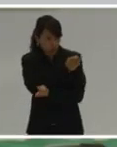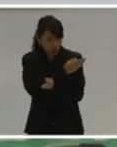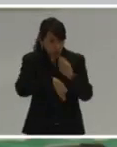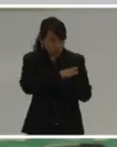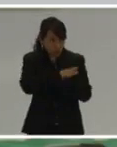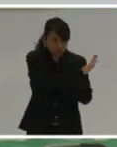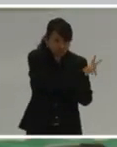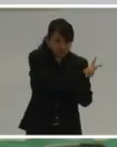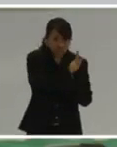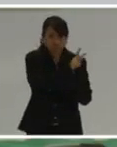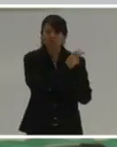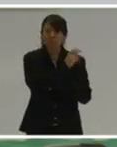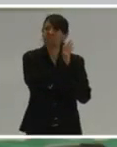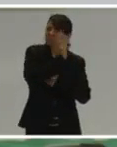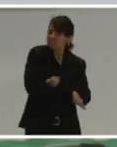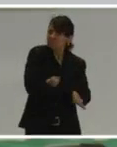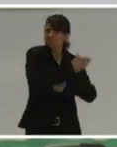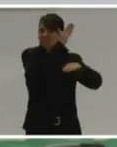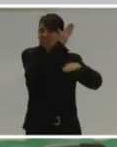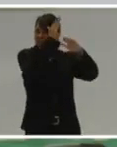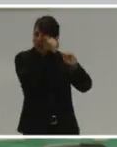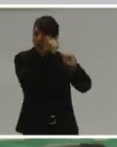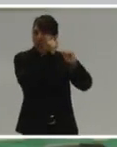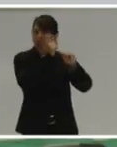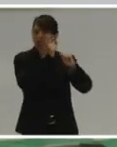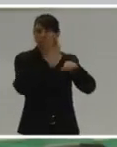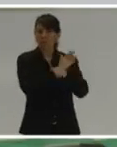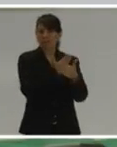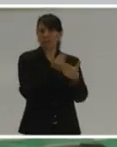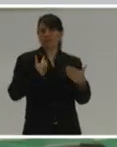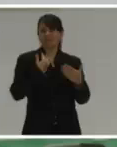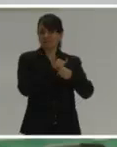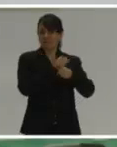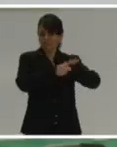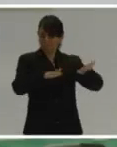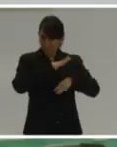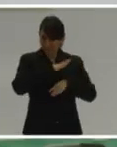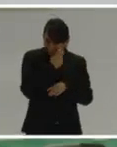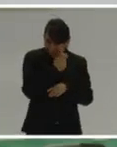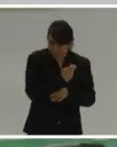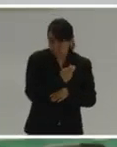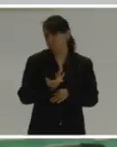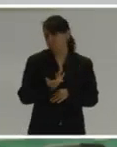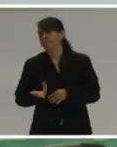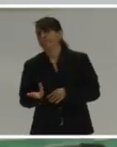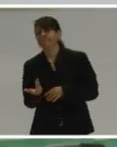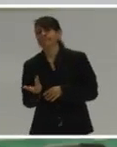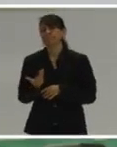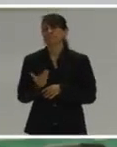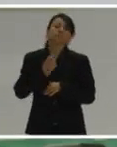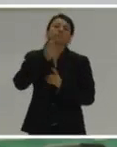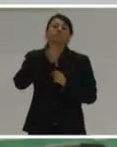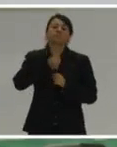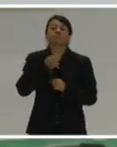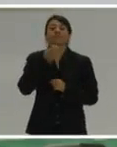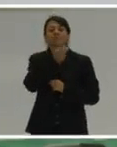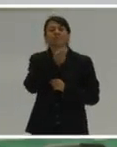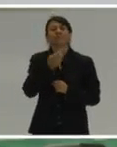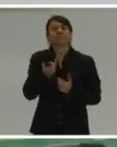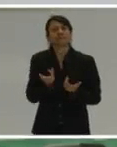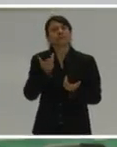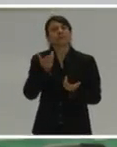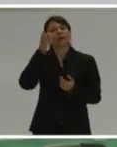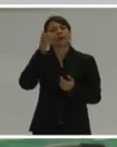e informado. ¿Cómo manejamos estos conceptos en nuestra práctica,